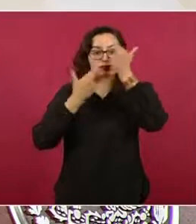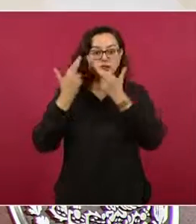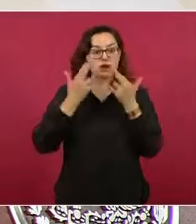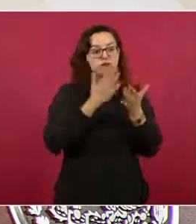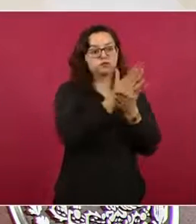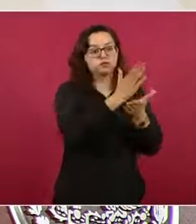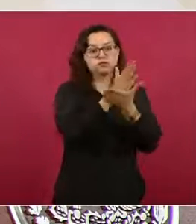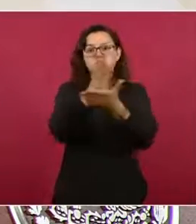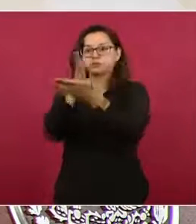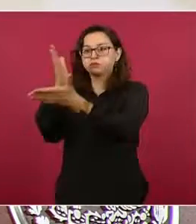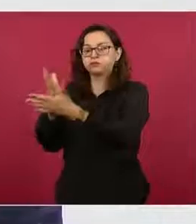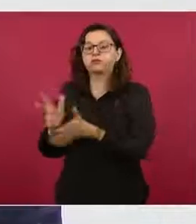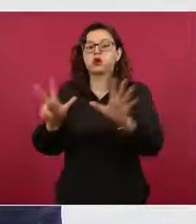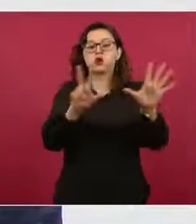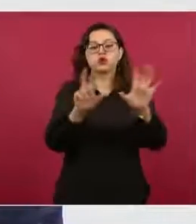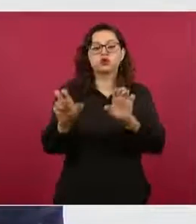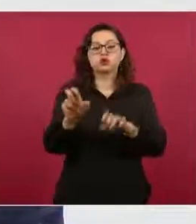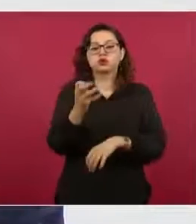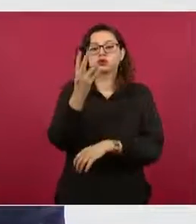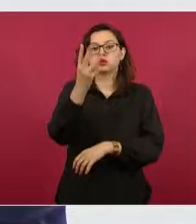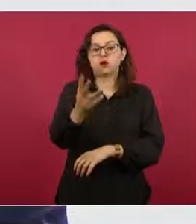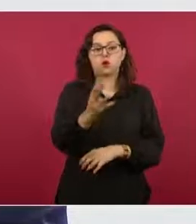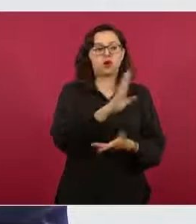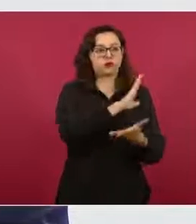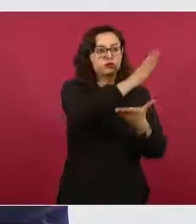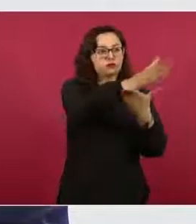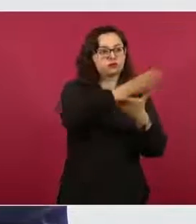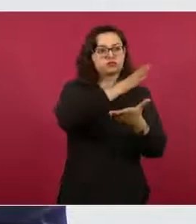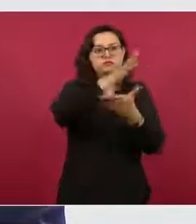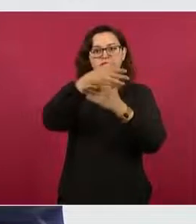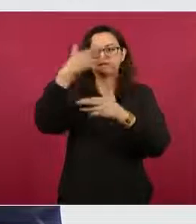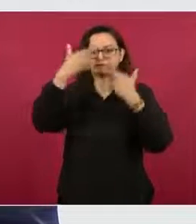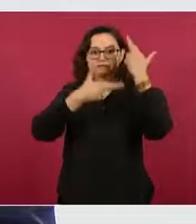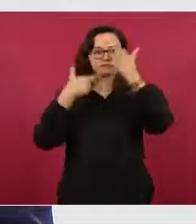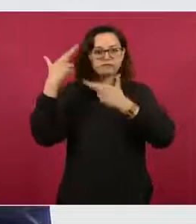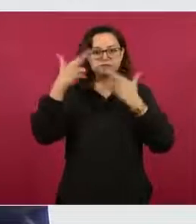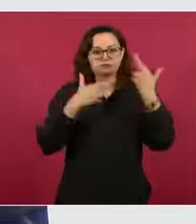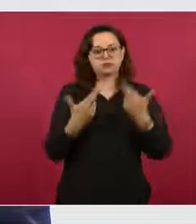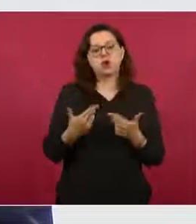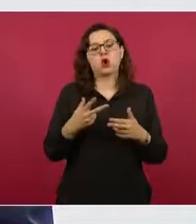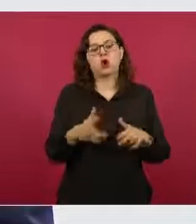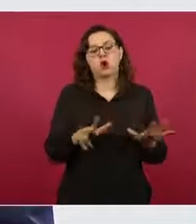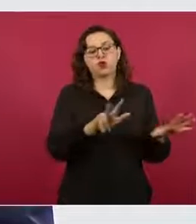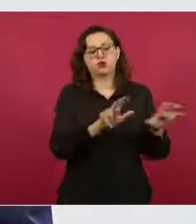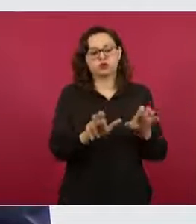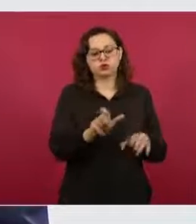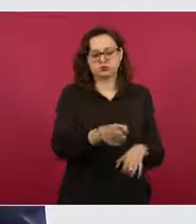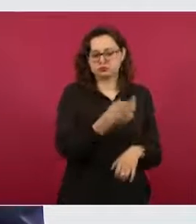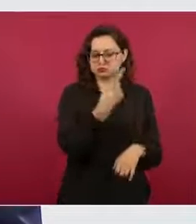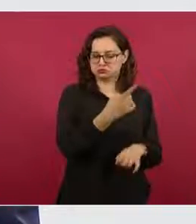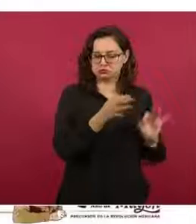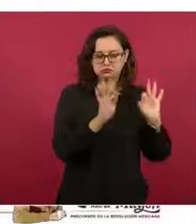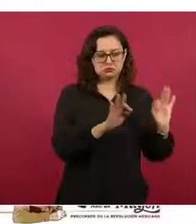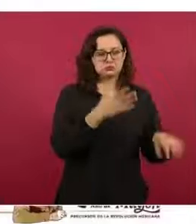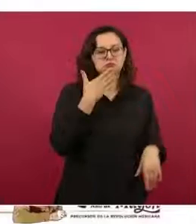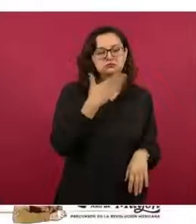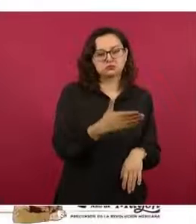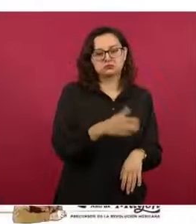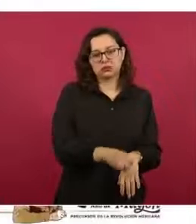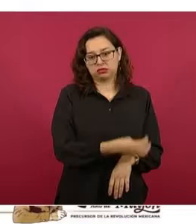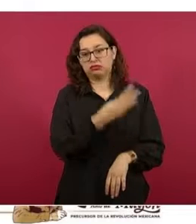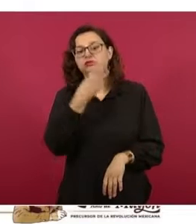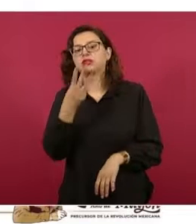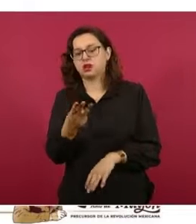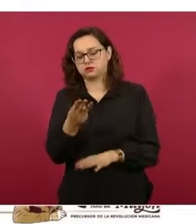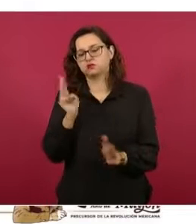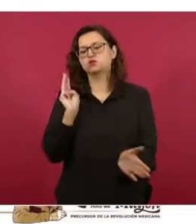realizamos 804 verificaciones, 801 sin infracción, 3 que tuvieron infracciones